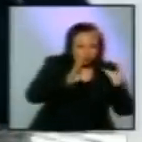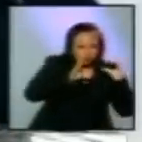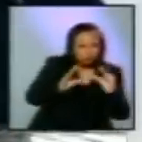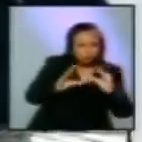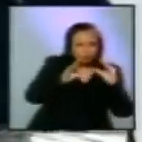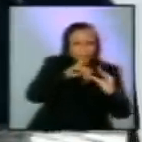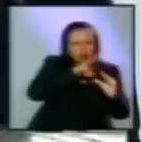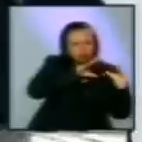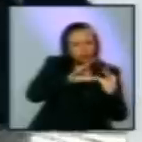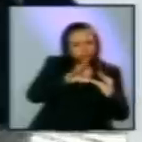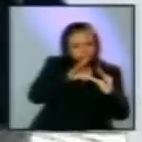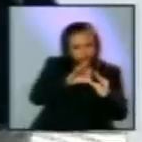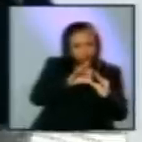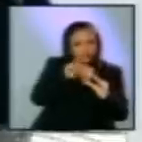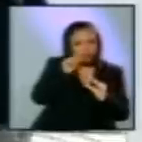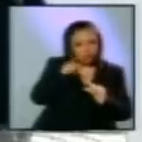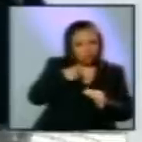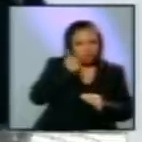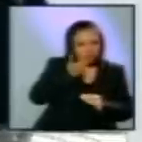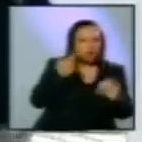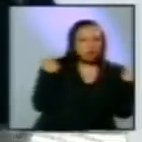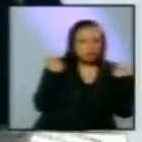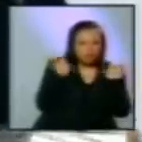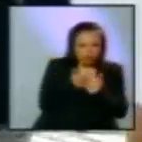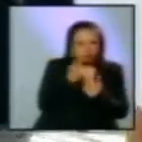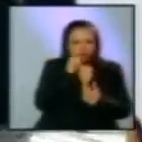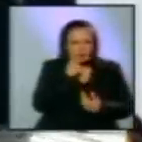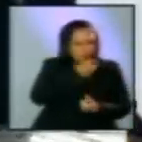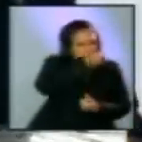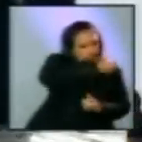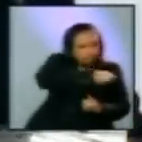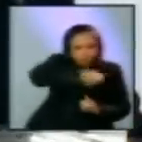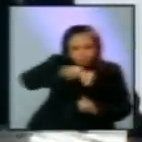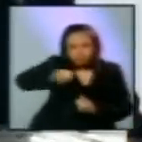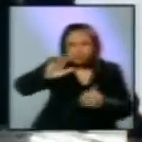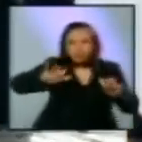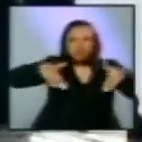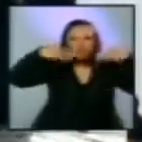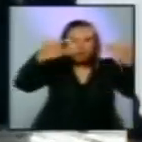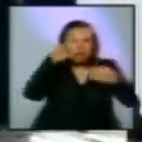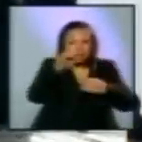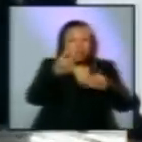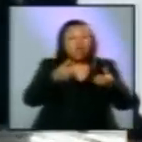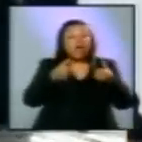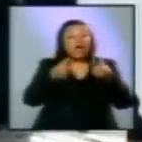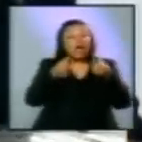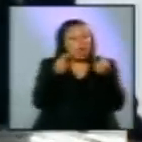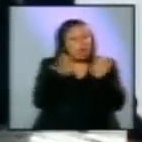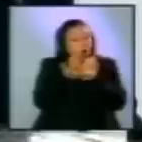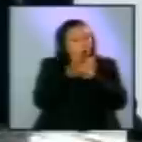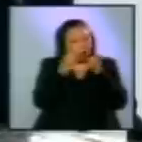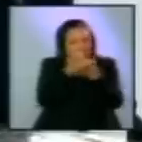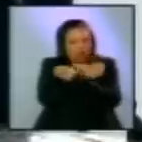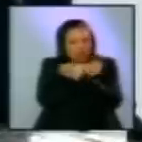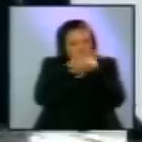mejor manera, y aprovecho para saludar a las maestras y maestros de México que están del lado de la calidad de la educación y